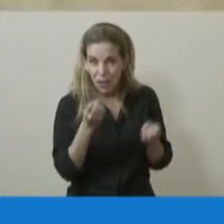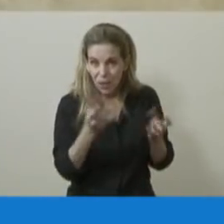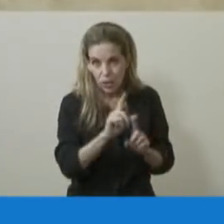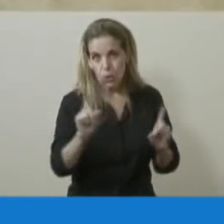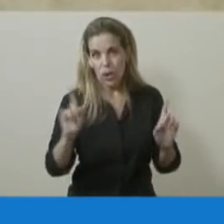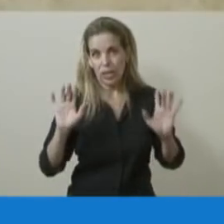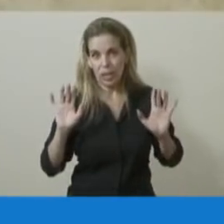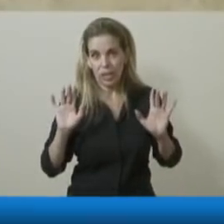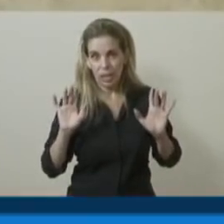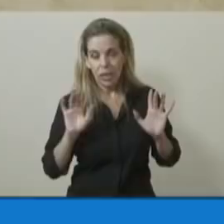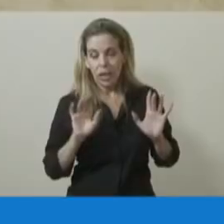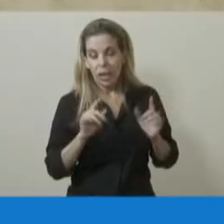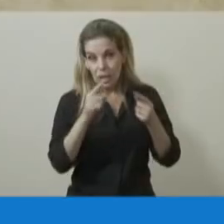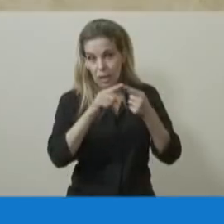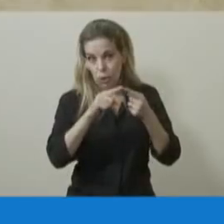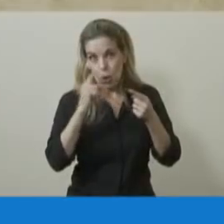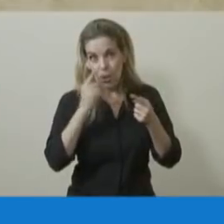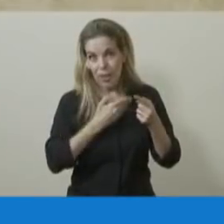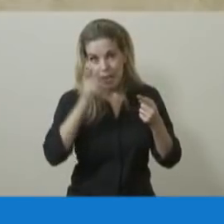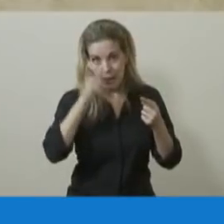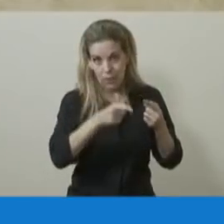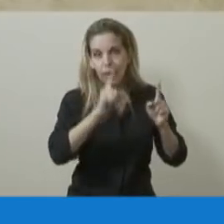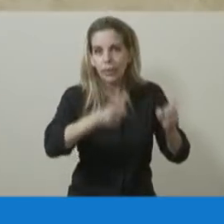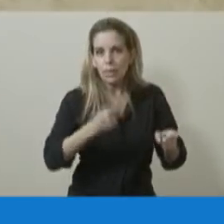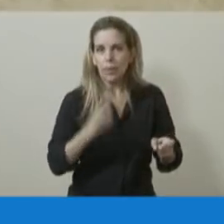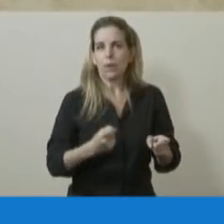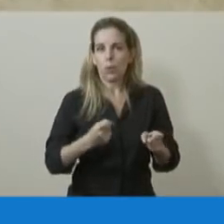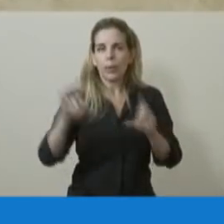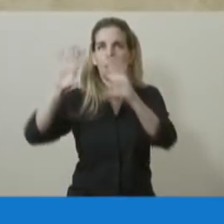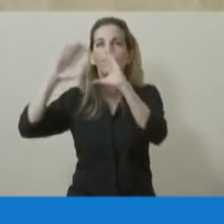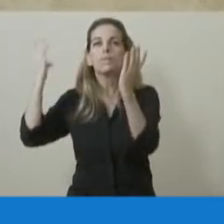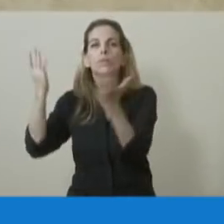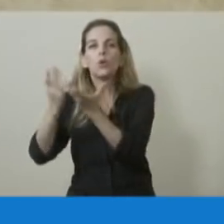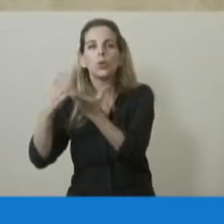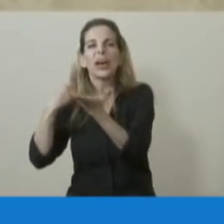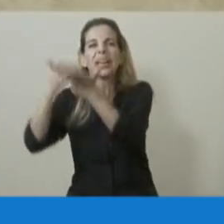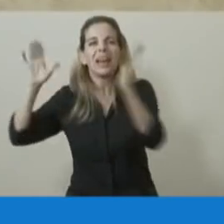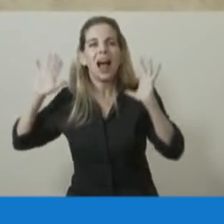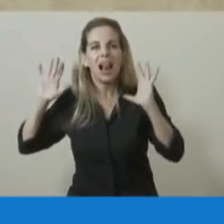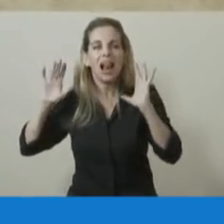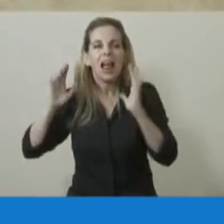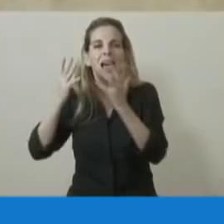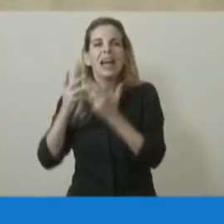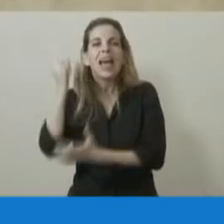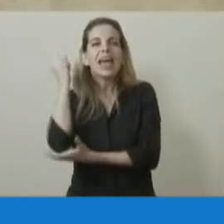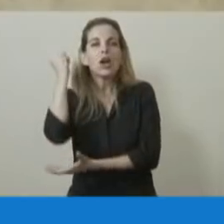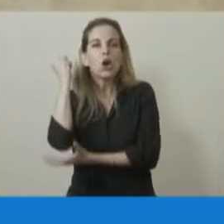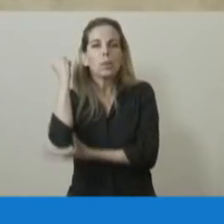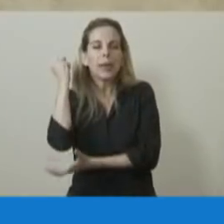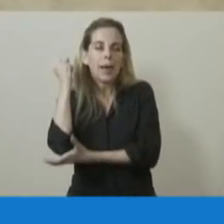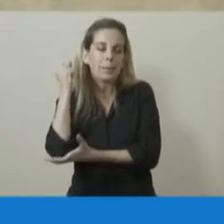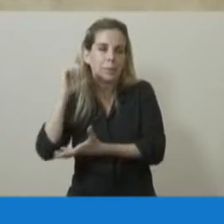Así como descubrimos esa inequidad, descubrimos que el mundo tiene un sistema económico muy frágil, pero tan